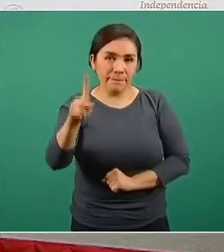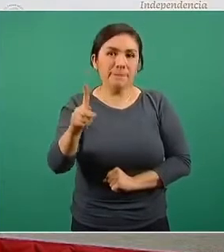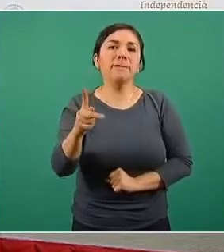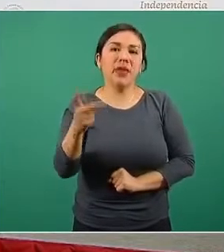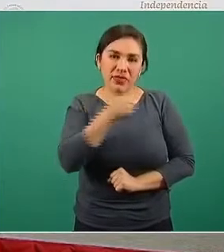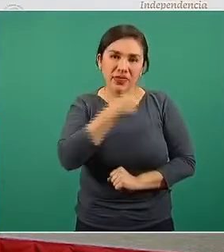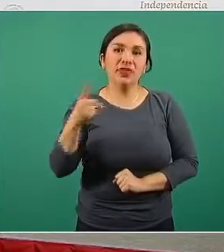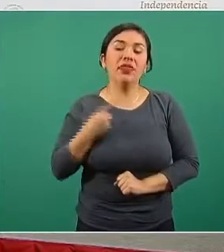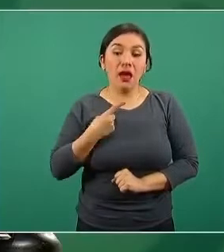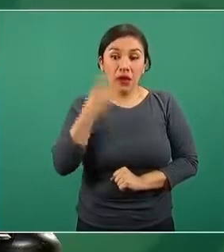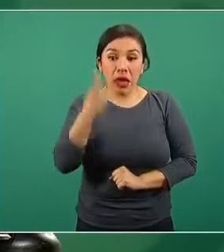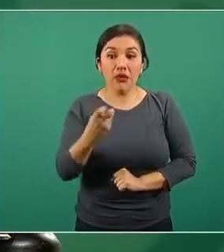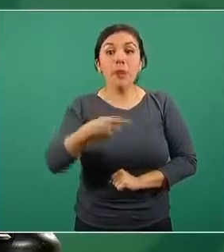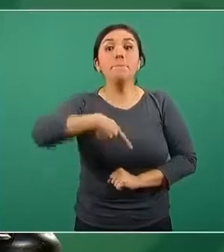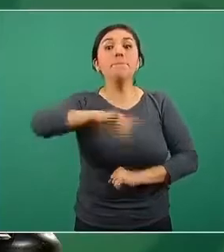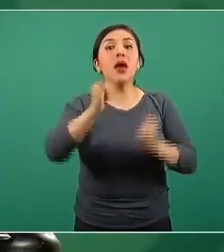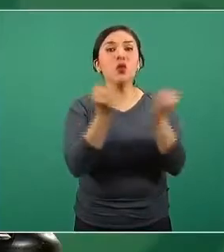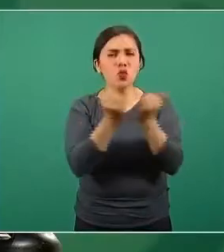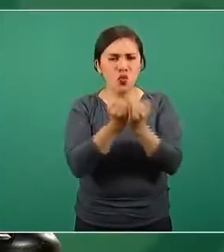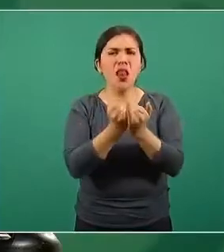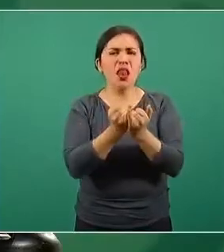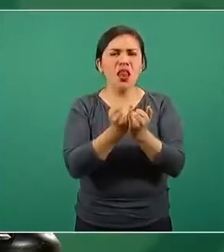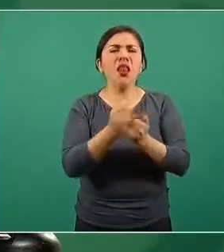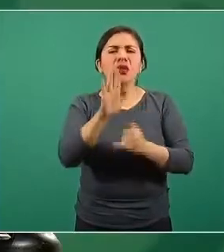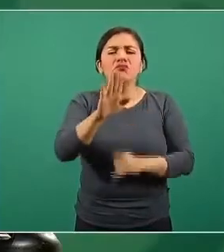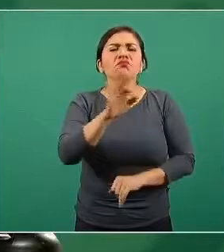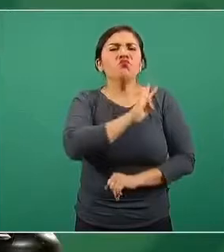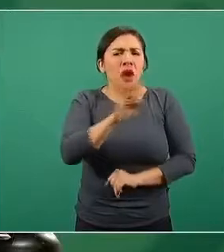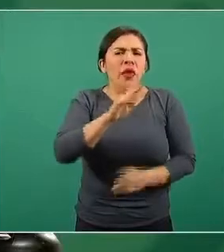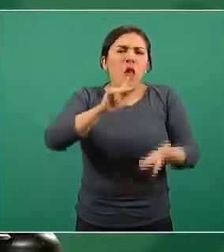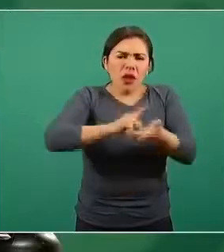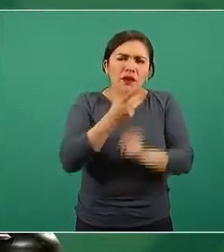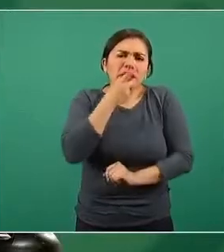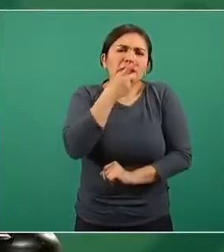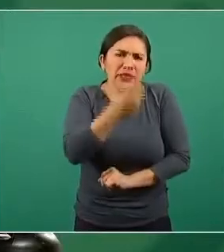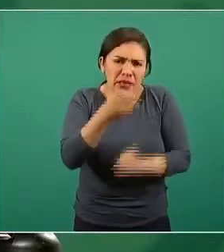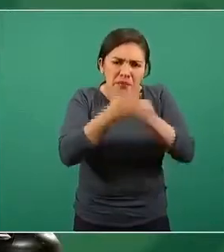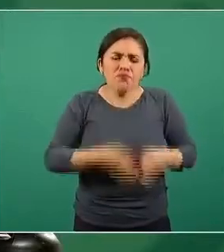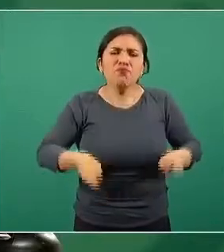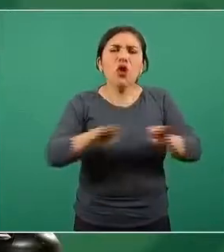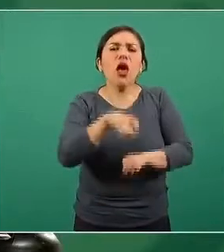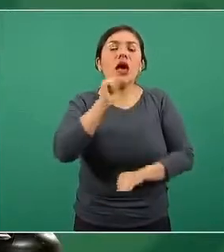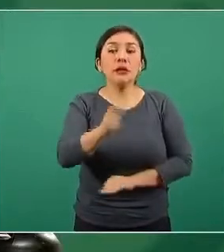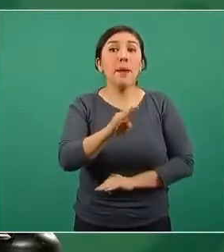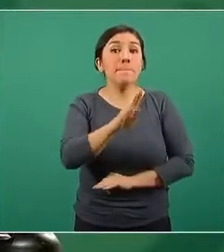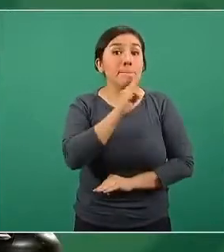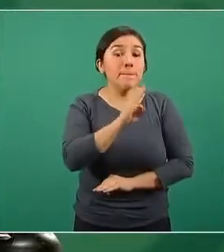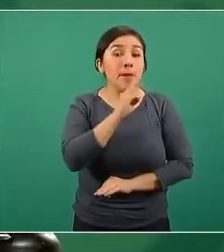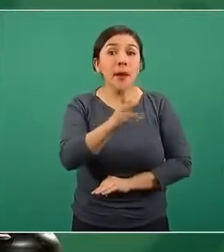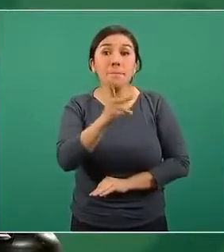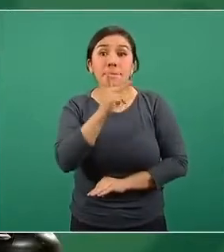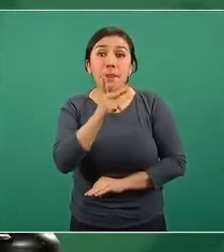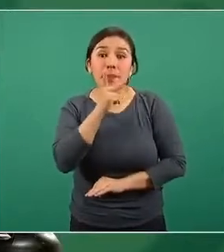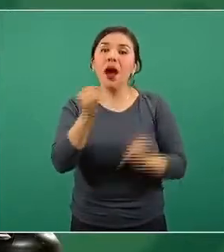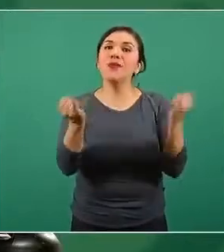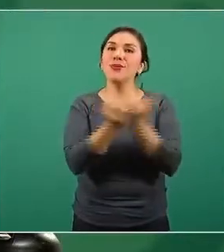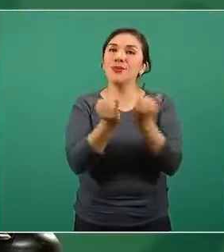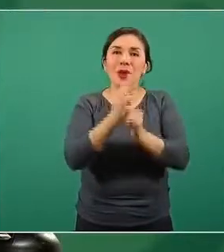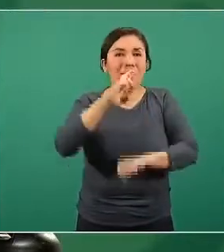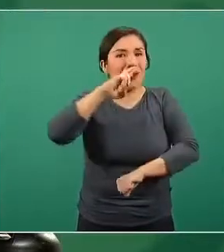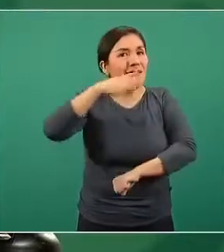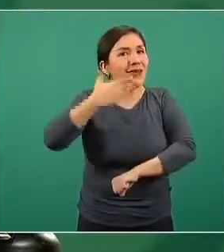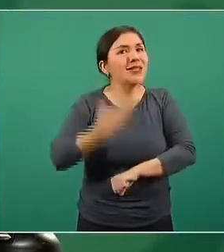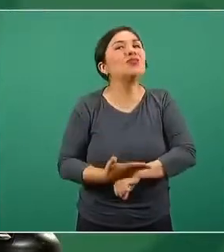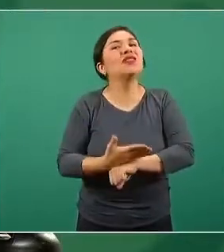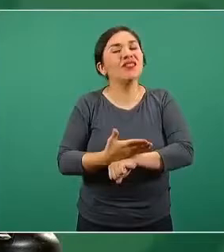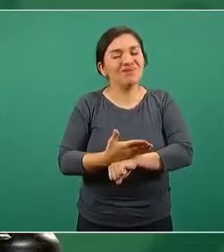Educación Pública, pero también cabe la pena resaltar que las madres y los padres tienen una